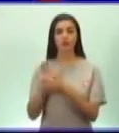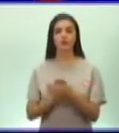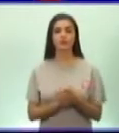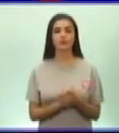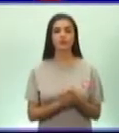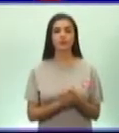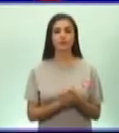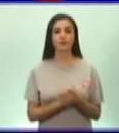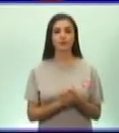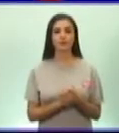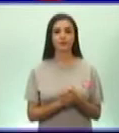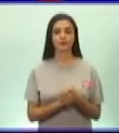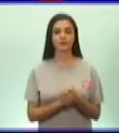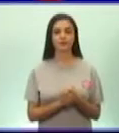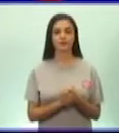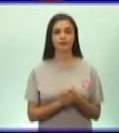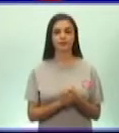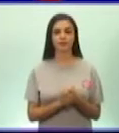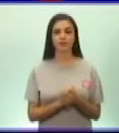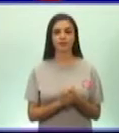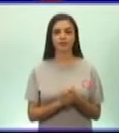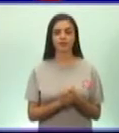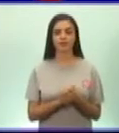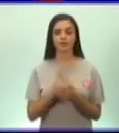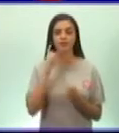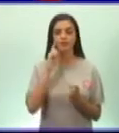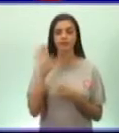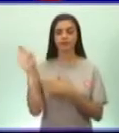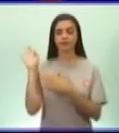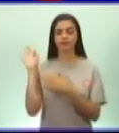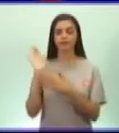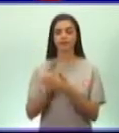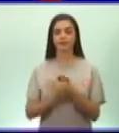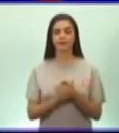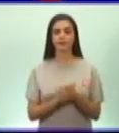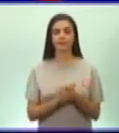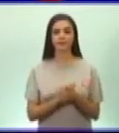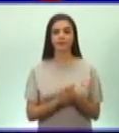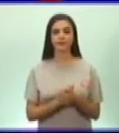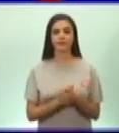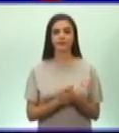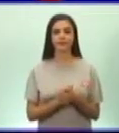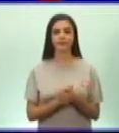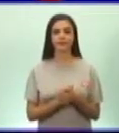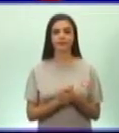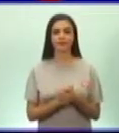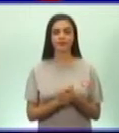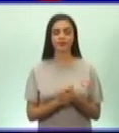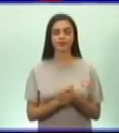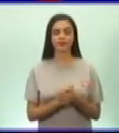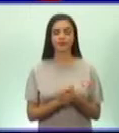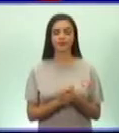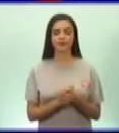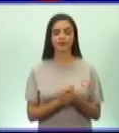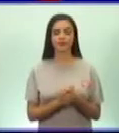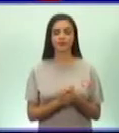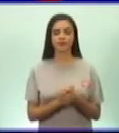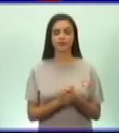pantalla. Una alimentación rica en grasas y sal puede ayudar a que circule mejor la sangre por el